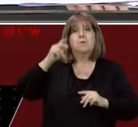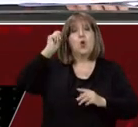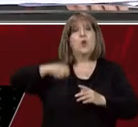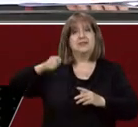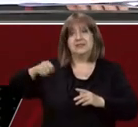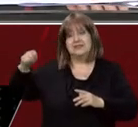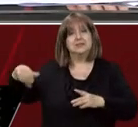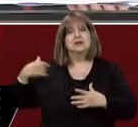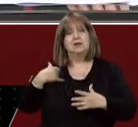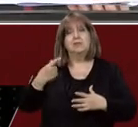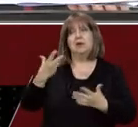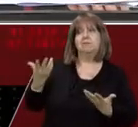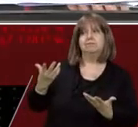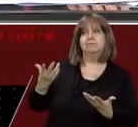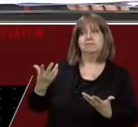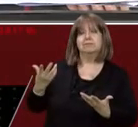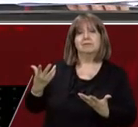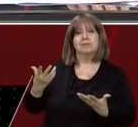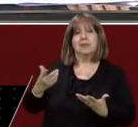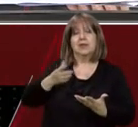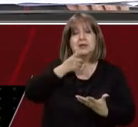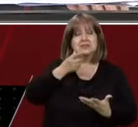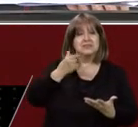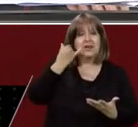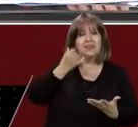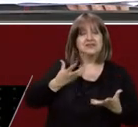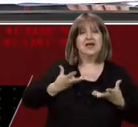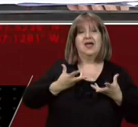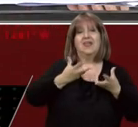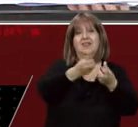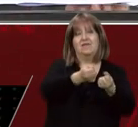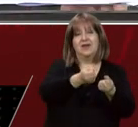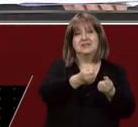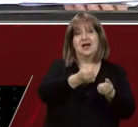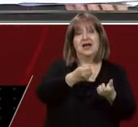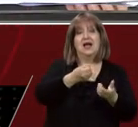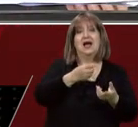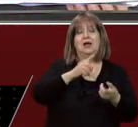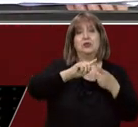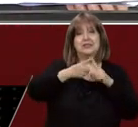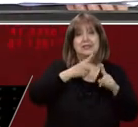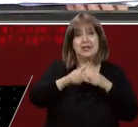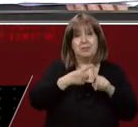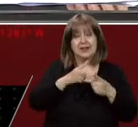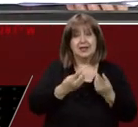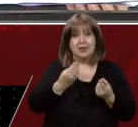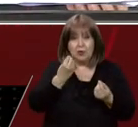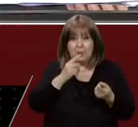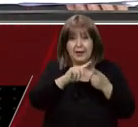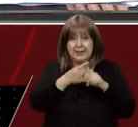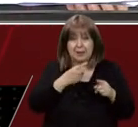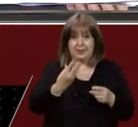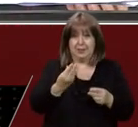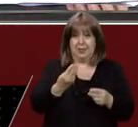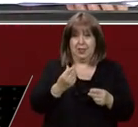pero hay que reconocer que esta defensa ha denunciado penalmente intérpretes, que son las voces de los chicos. ¿Usted cree que los intérpretes no tienen